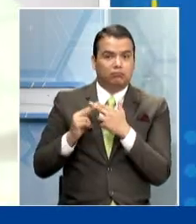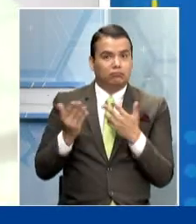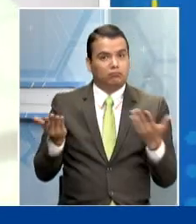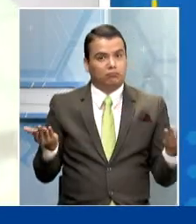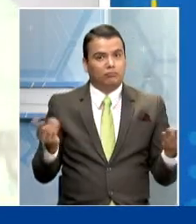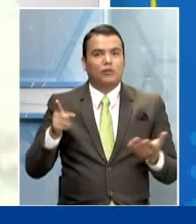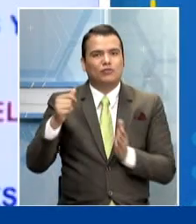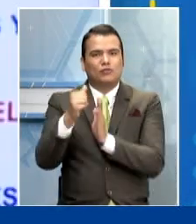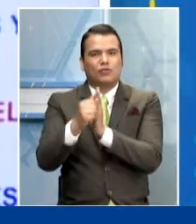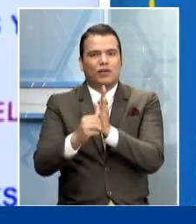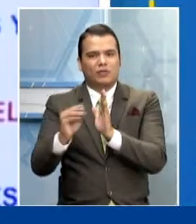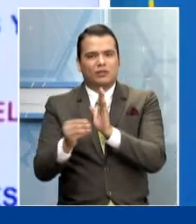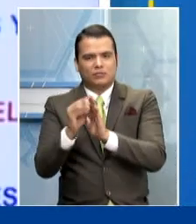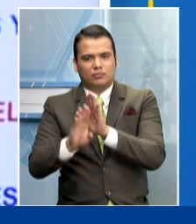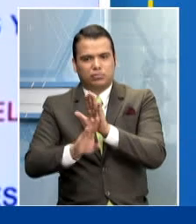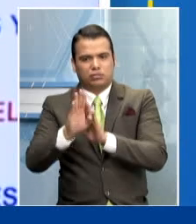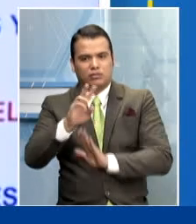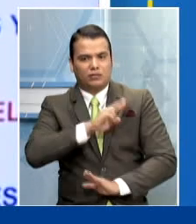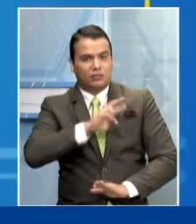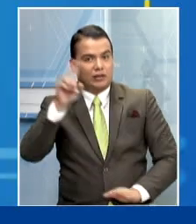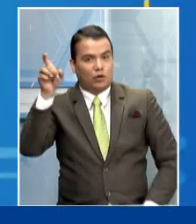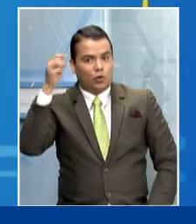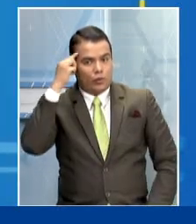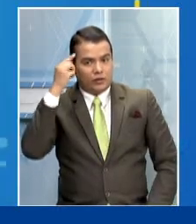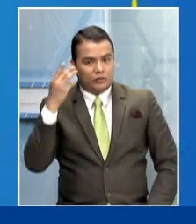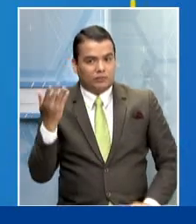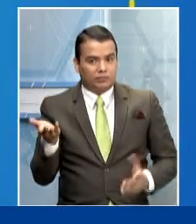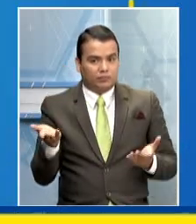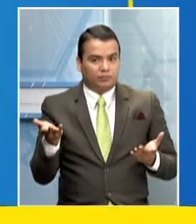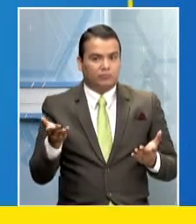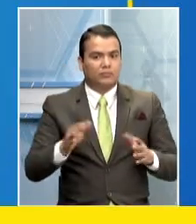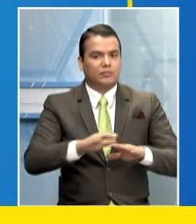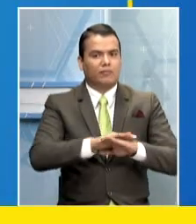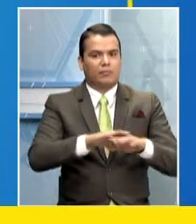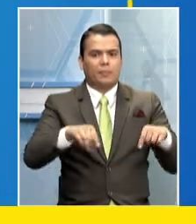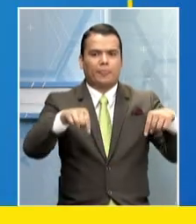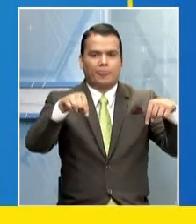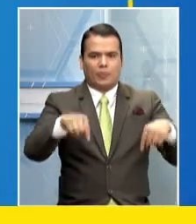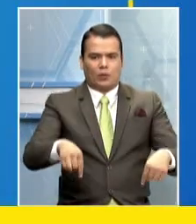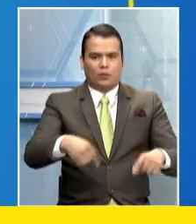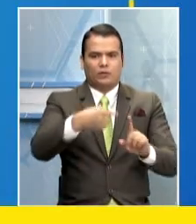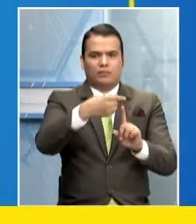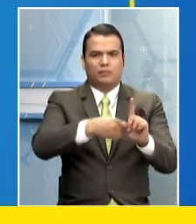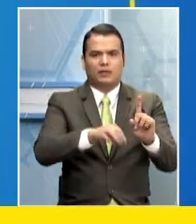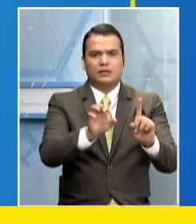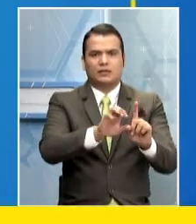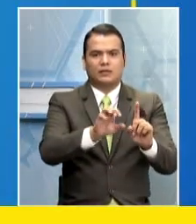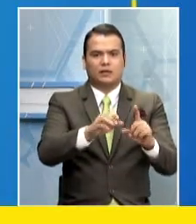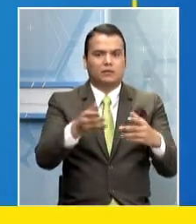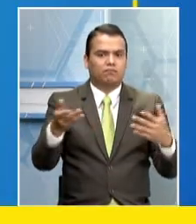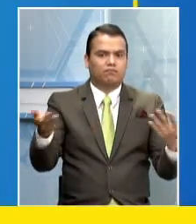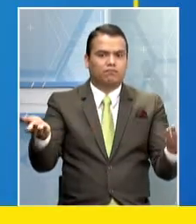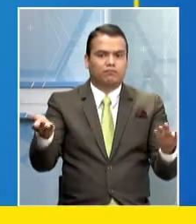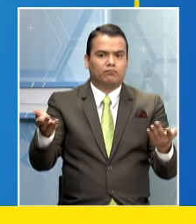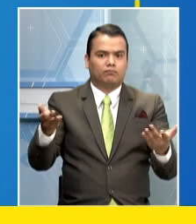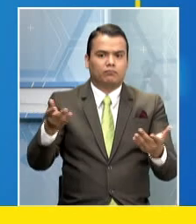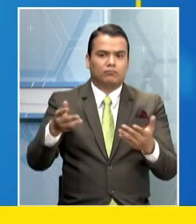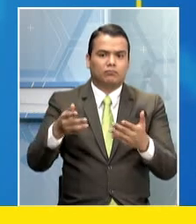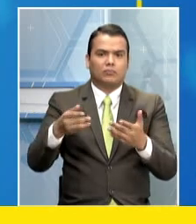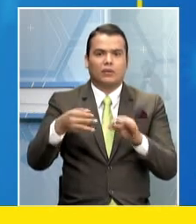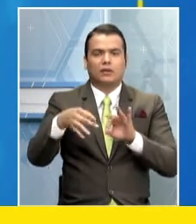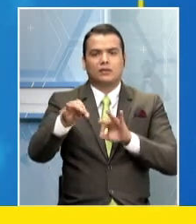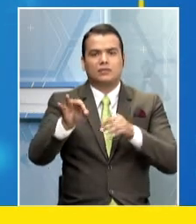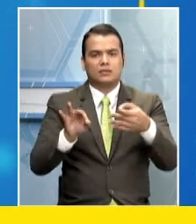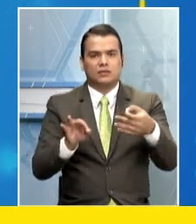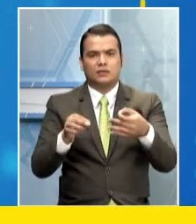el programa de emprendimiento de la Gobernación del Valle. Hoy, finalizando enero, aún no han entregado ni cheques,